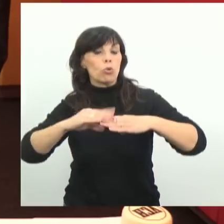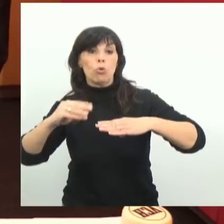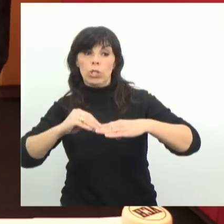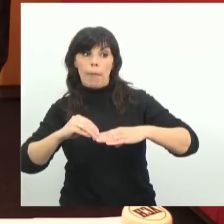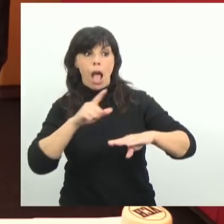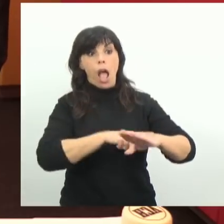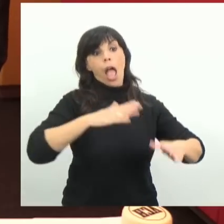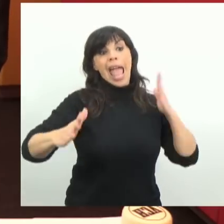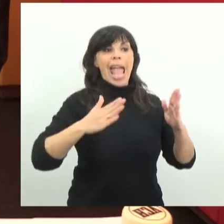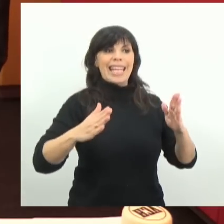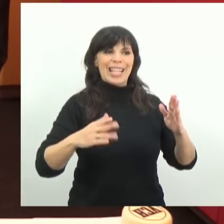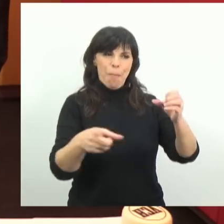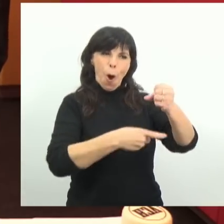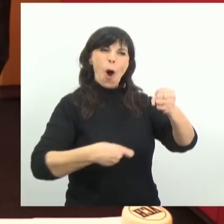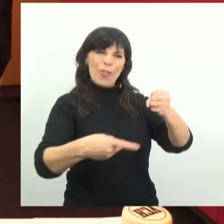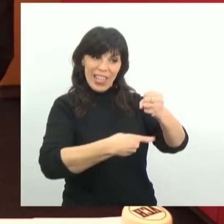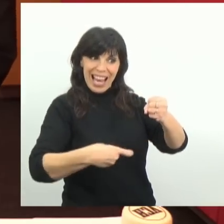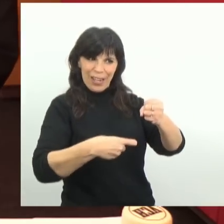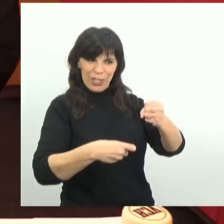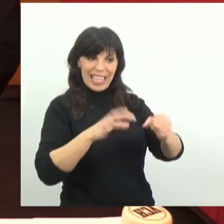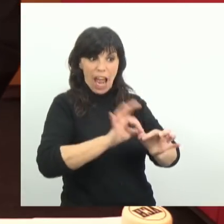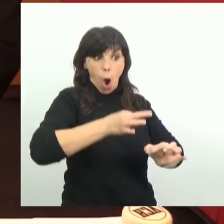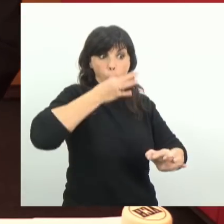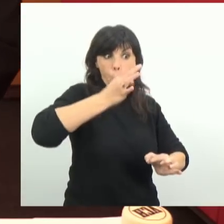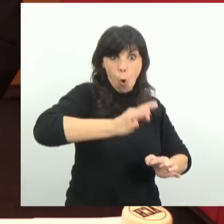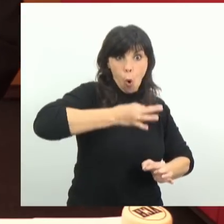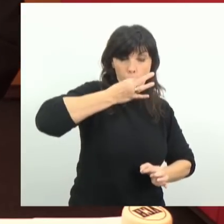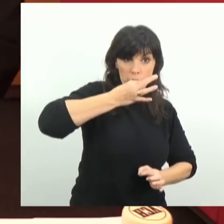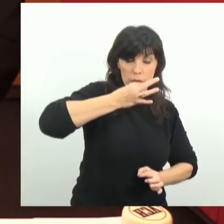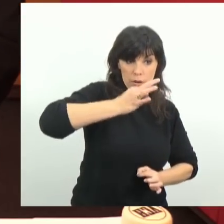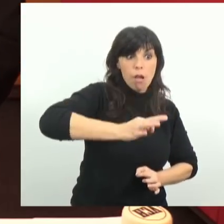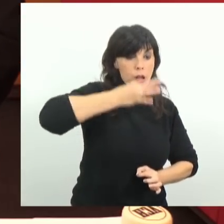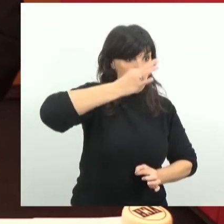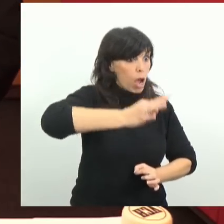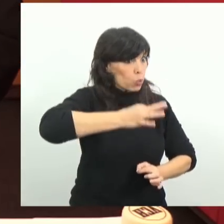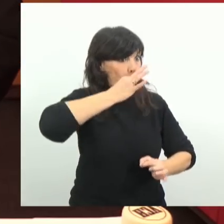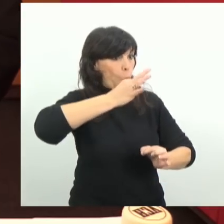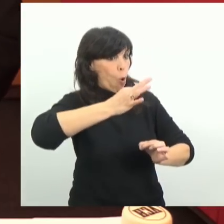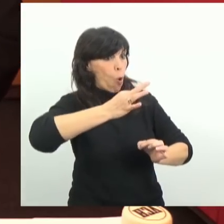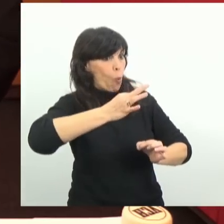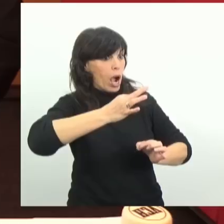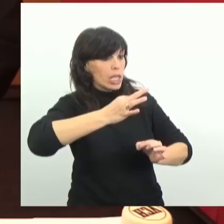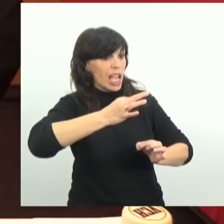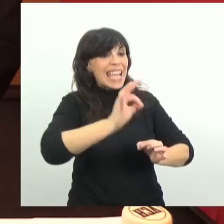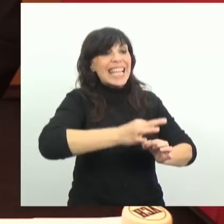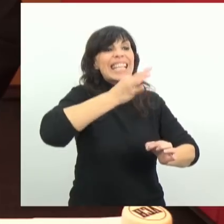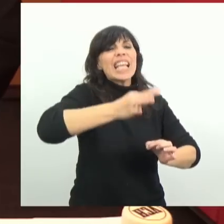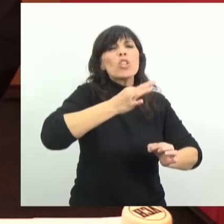las uvas antiguamente se pisoteaban para sacarle jugo. Eso significa thlispis.